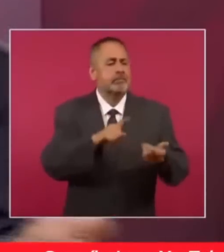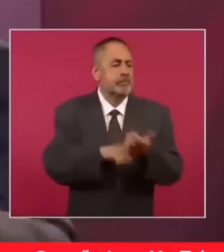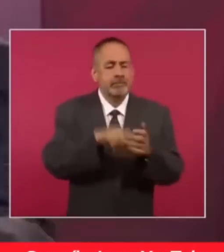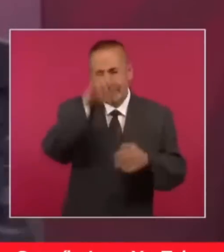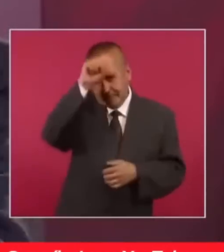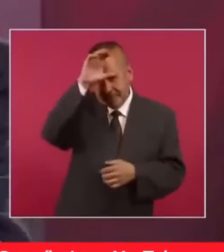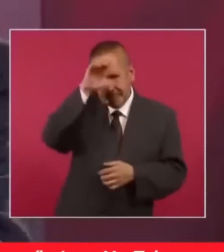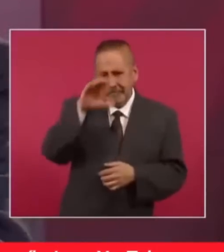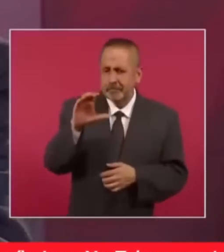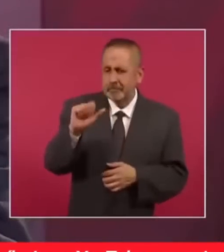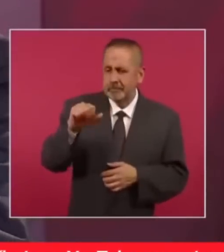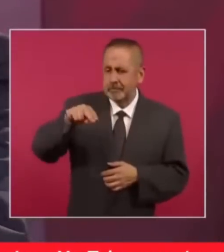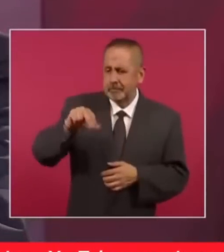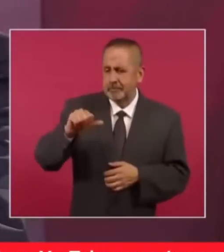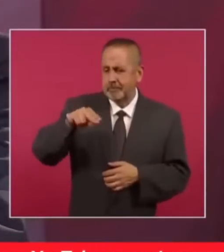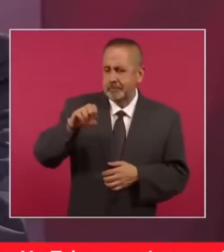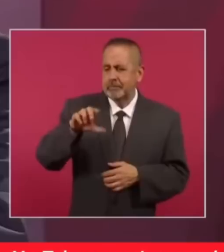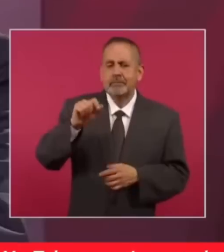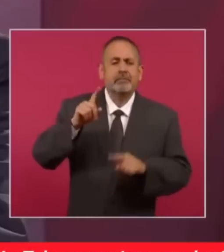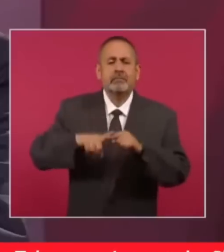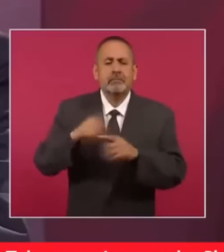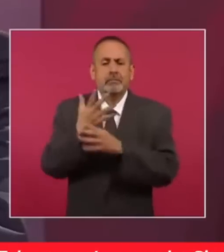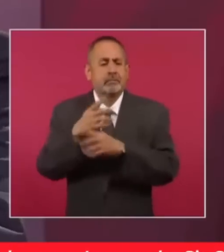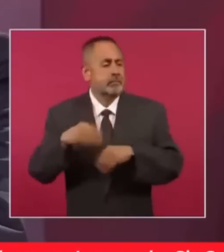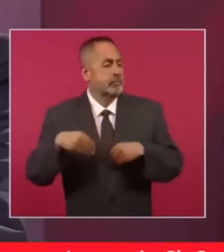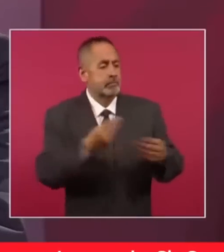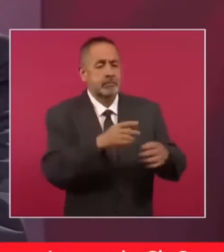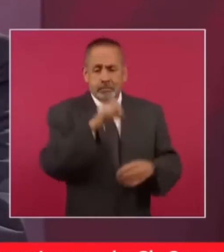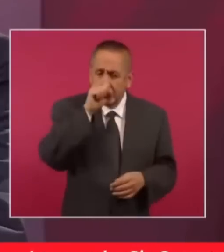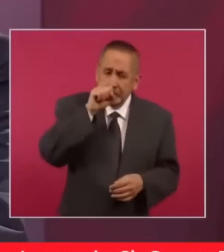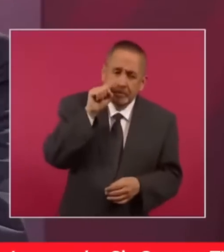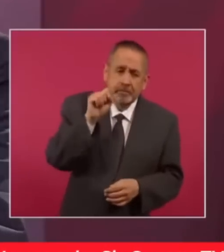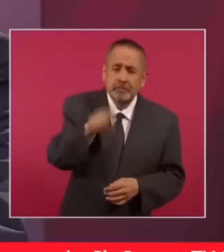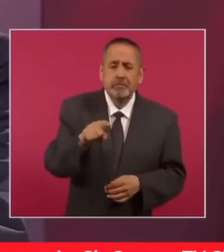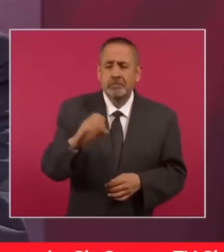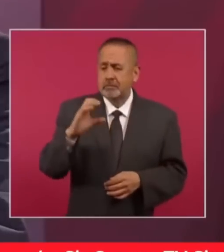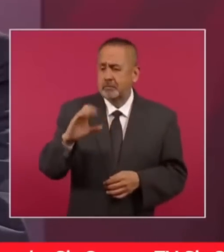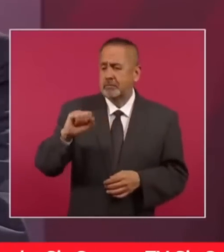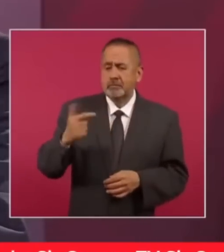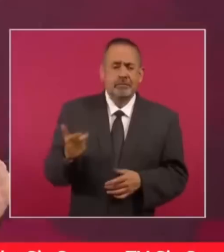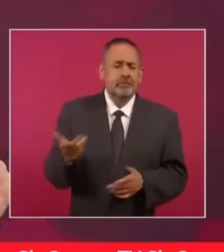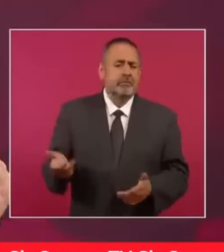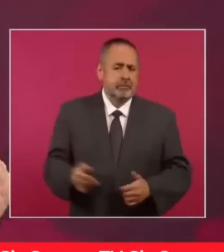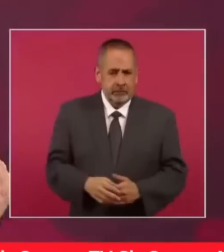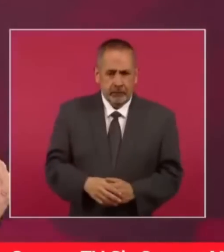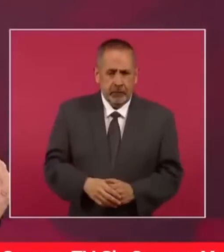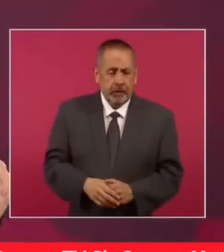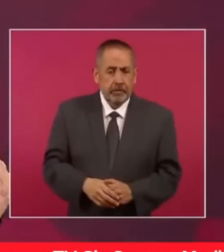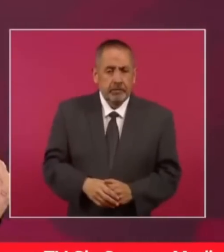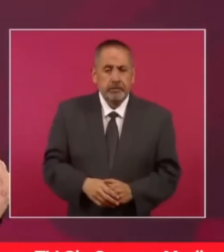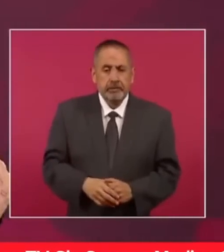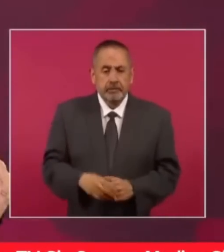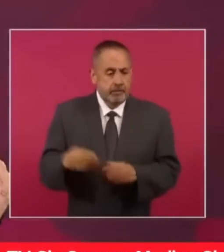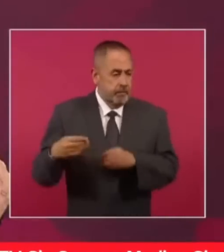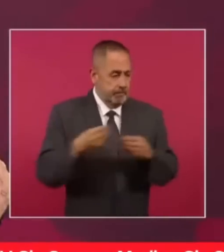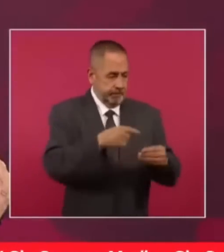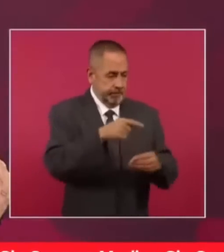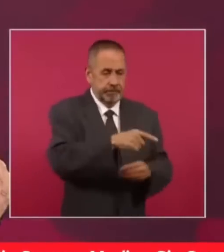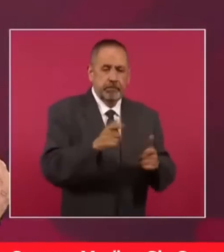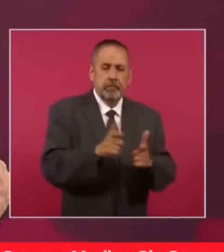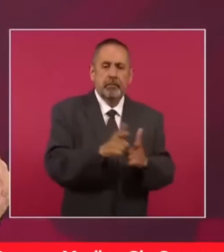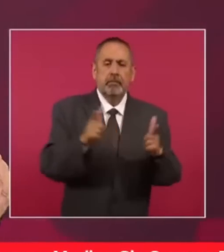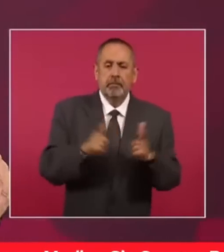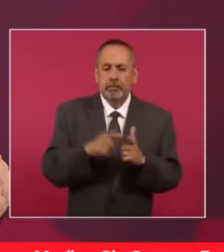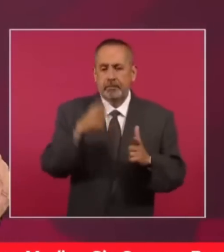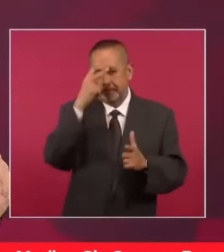molesta, porque los encuera, los pone de cuerpo entero, los muestra de cuerpo entero. Precisamente eso es lo que les molesta.